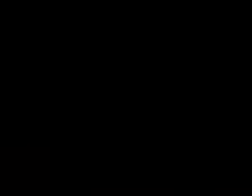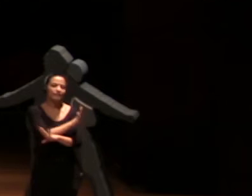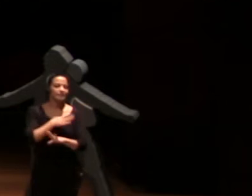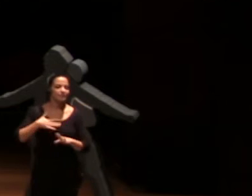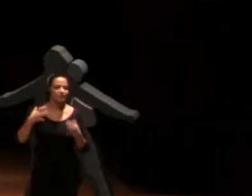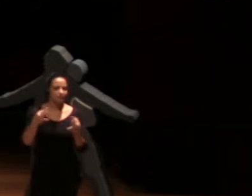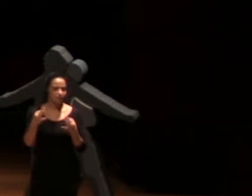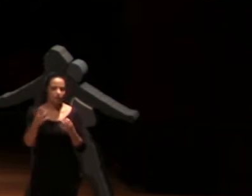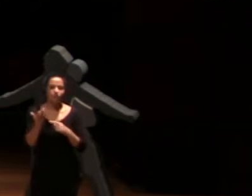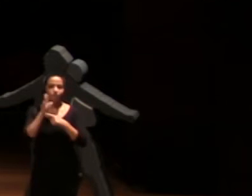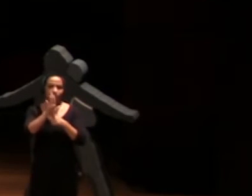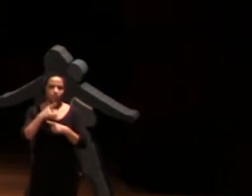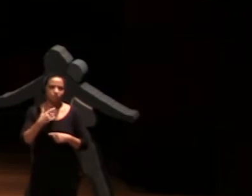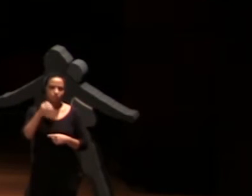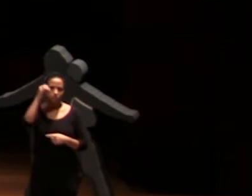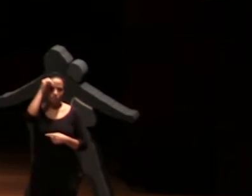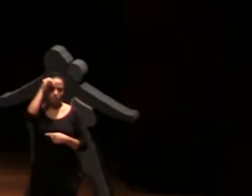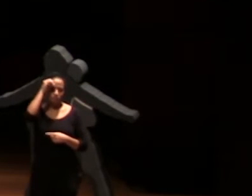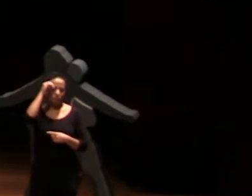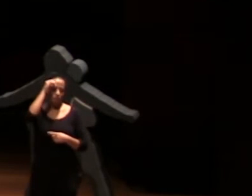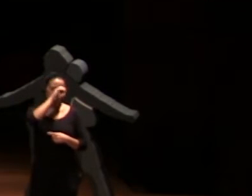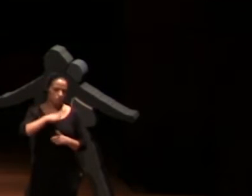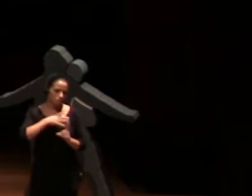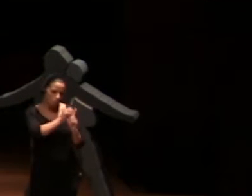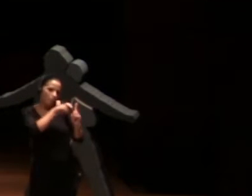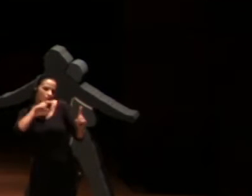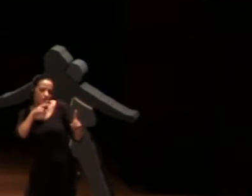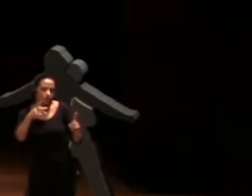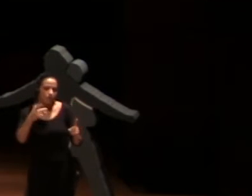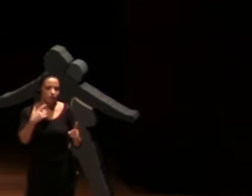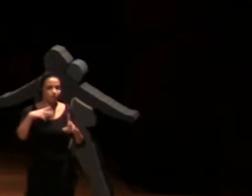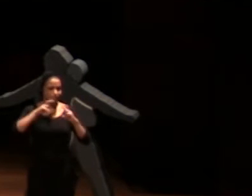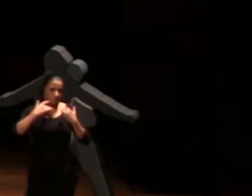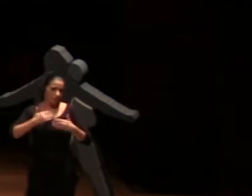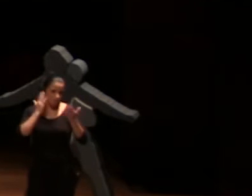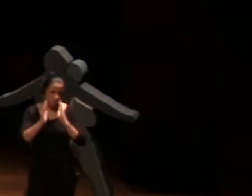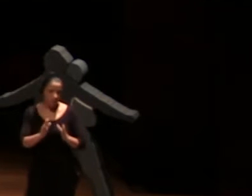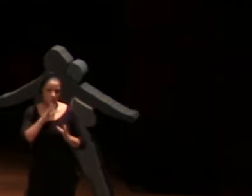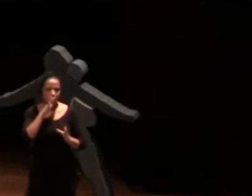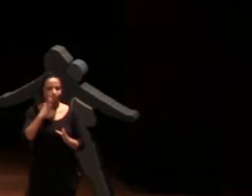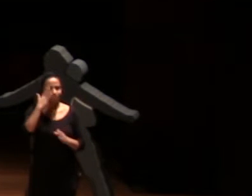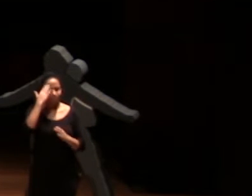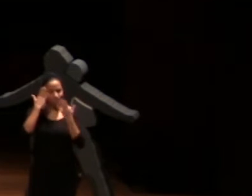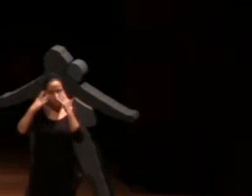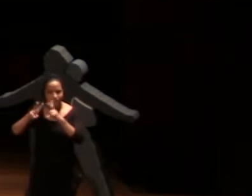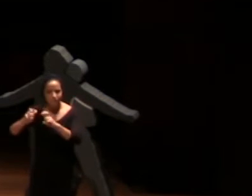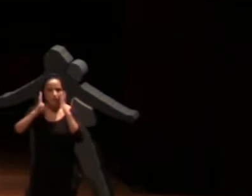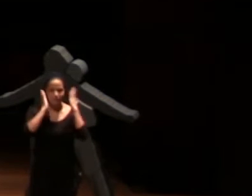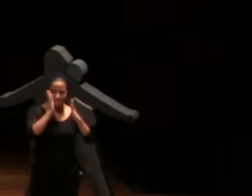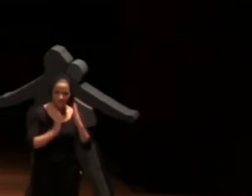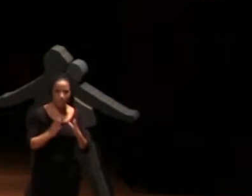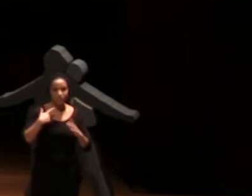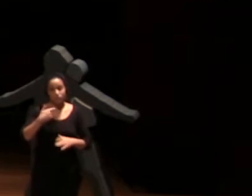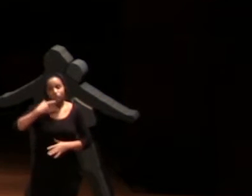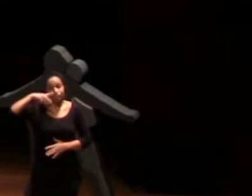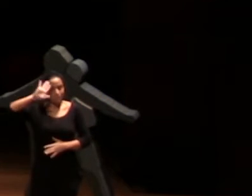pues exponeros mi percepción en el proceso clínico de fisioterapia, donde primeramente pues, nos centramos mucho en el tratamiento y hablo sobre todo